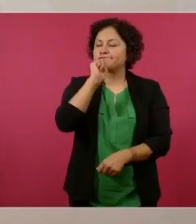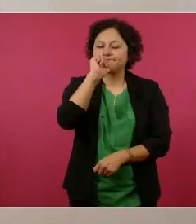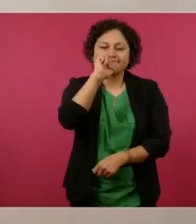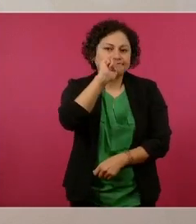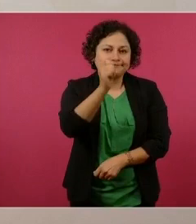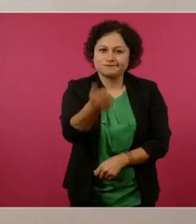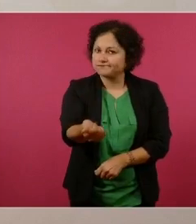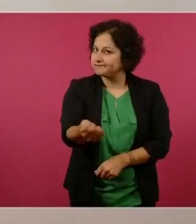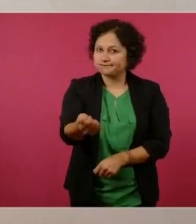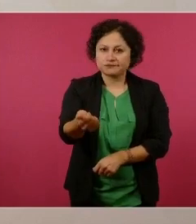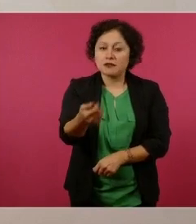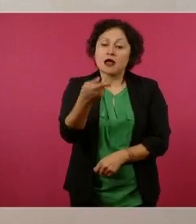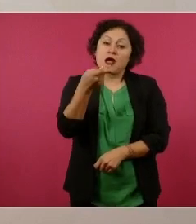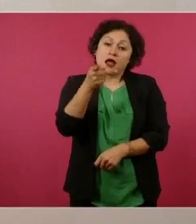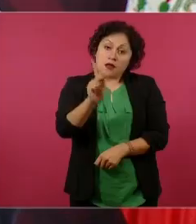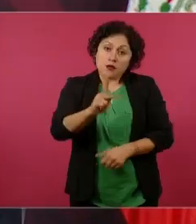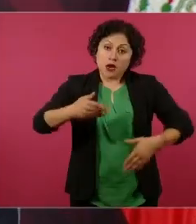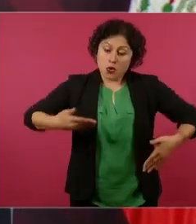a tomar